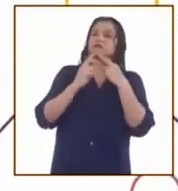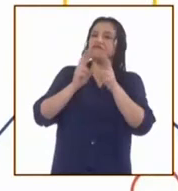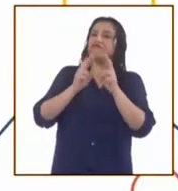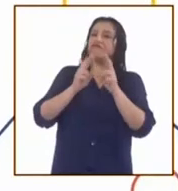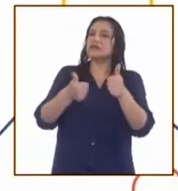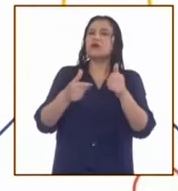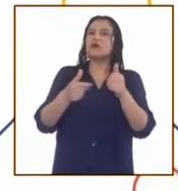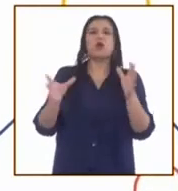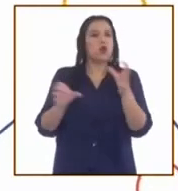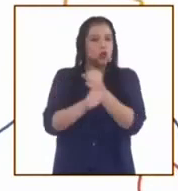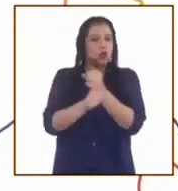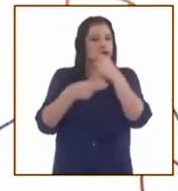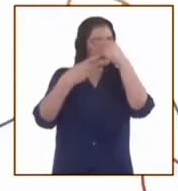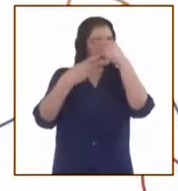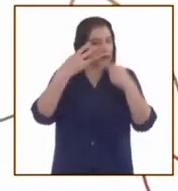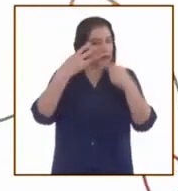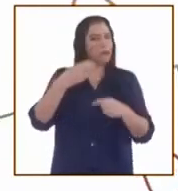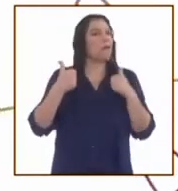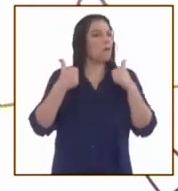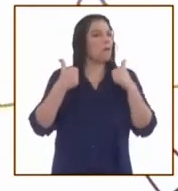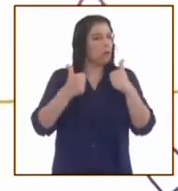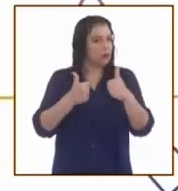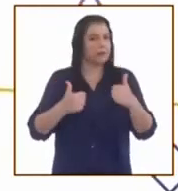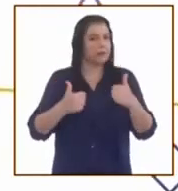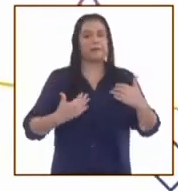sus conclusiones.